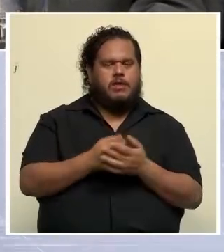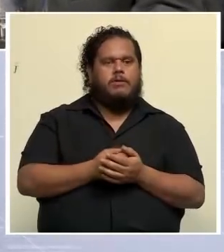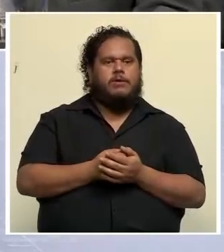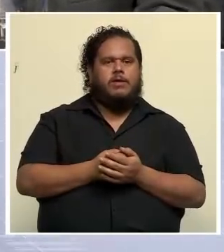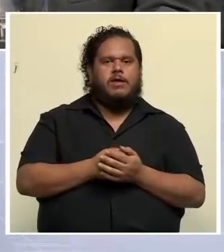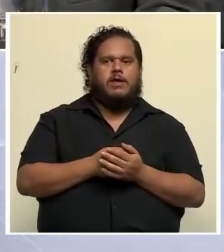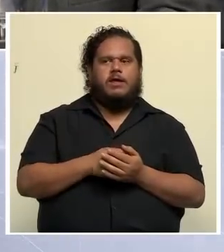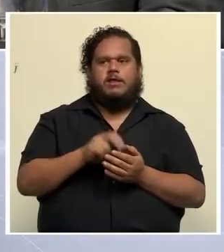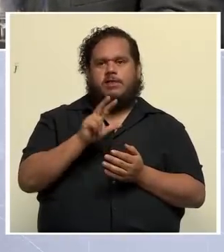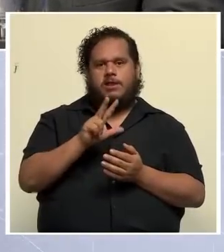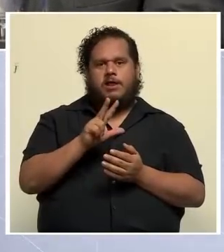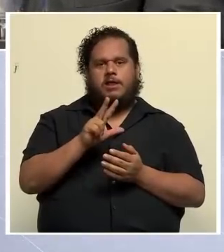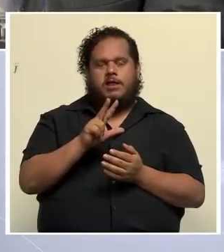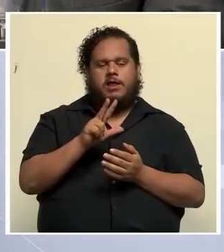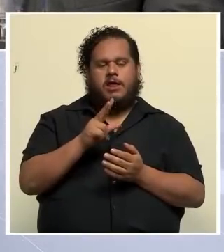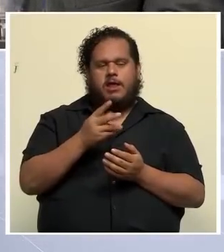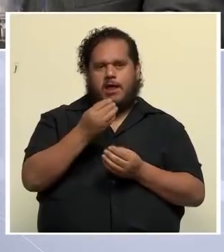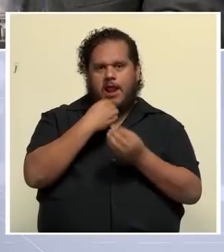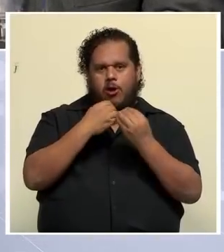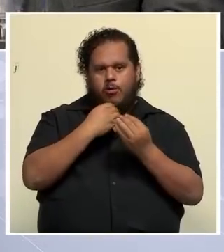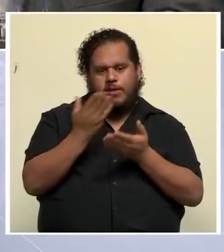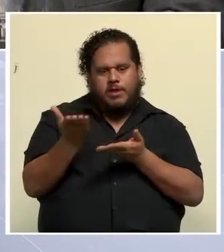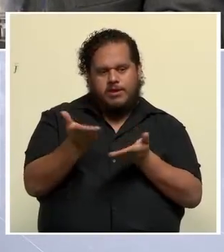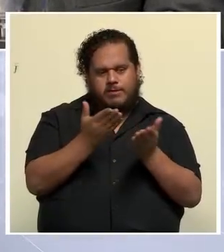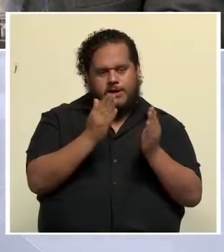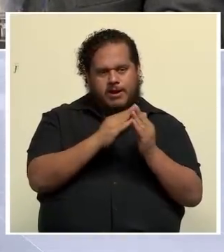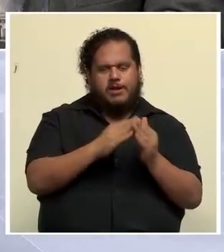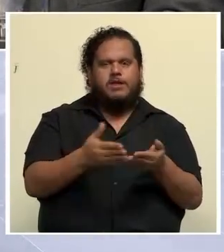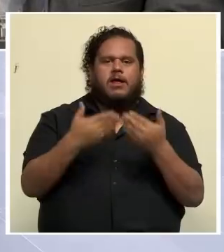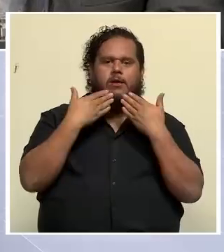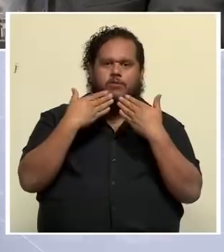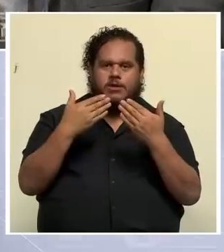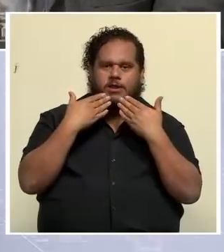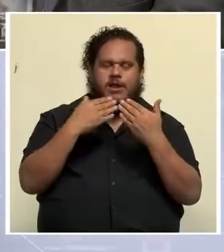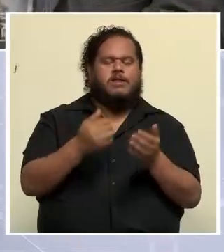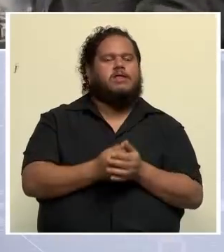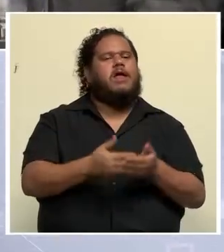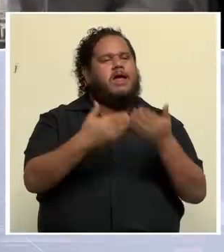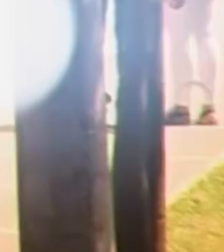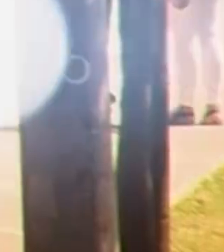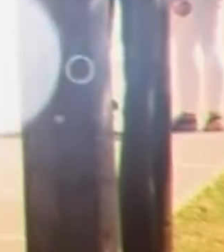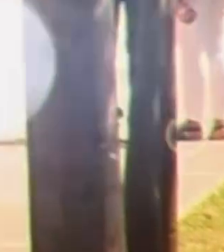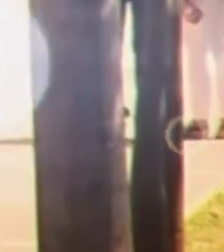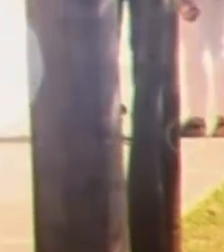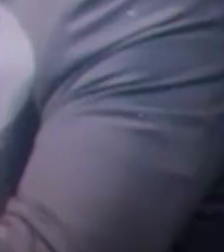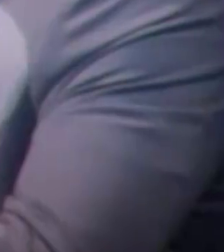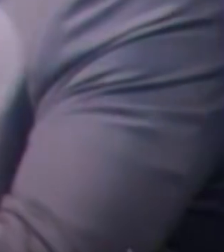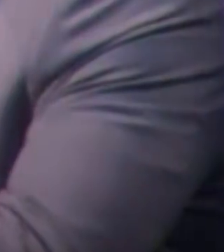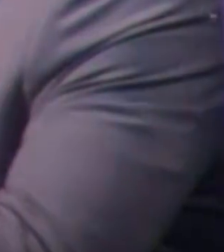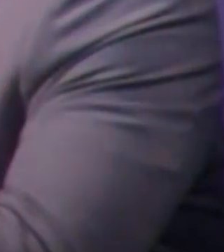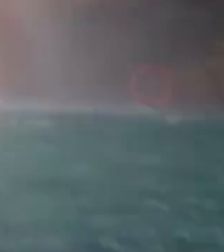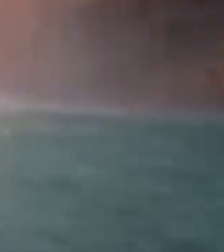3 veces los alimentos sobre la mesa. Muchas gracias, don José María. Don Álvaro, gracias a usted. Gracias. Muy amable.